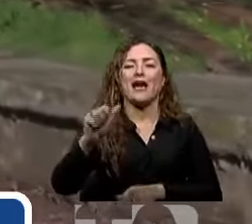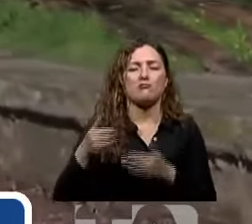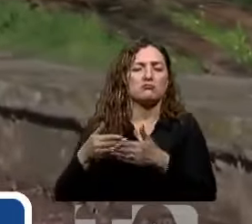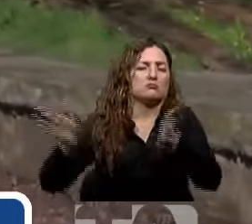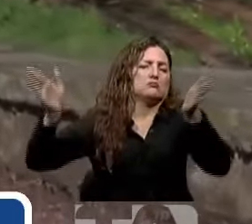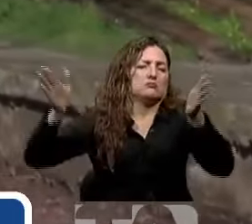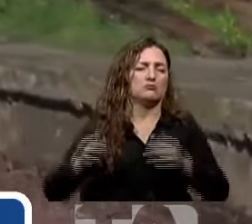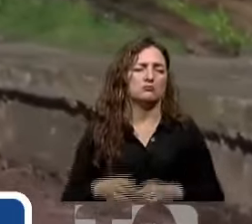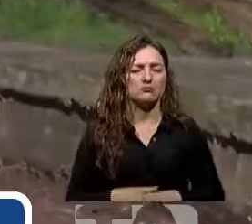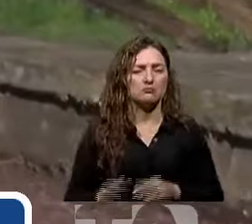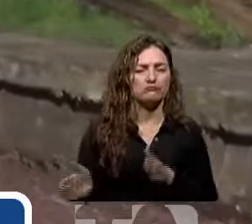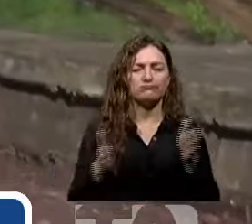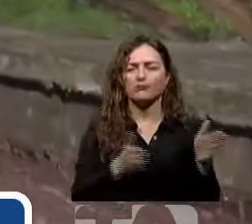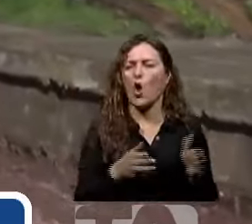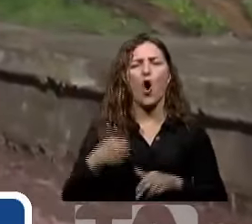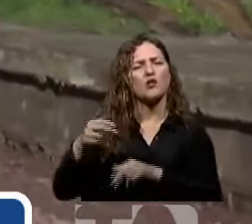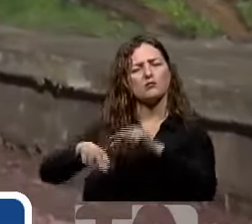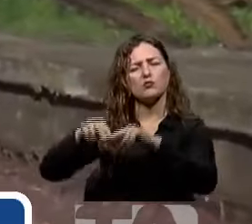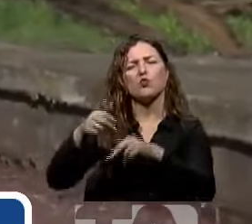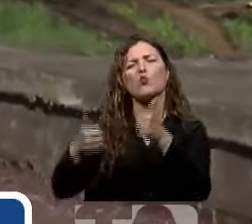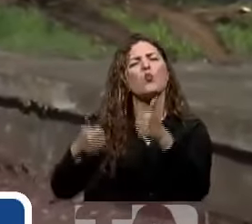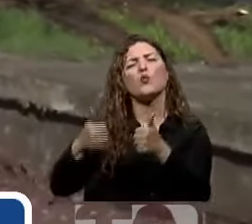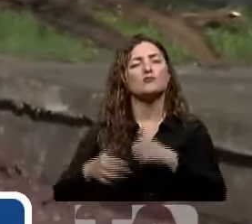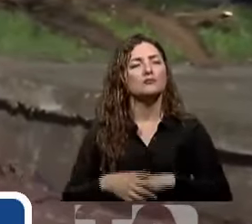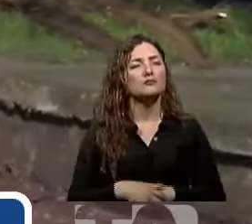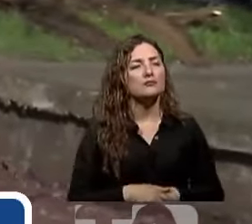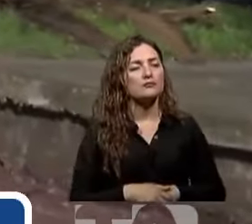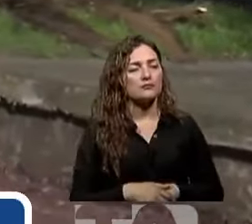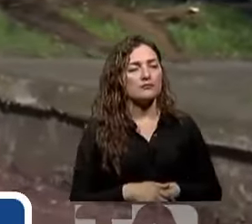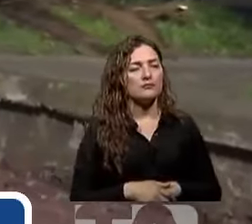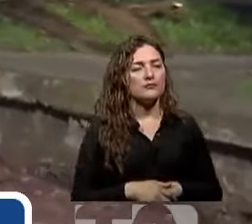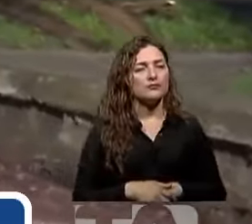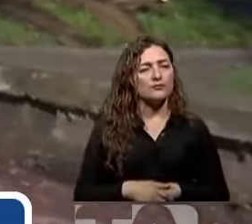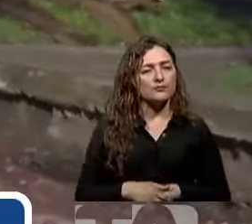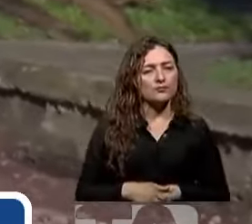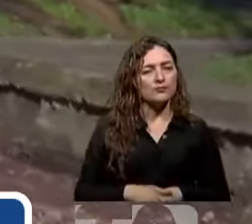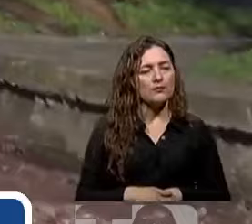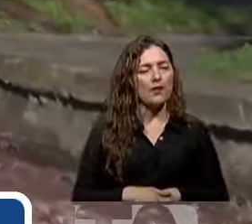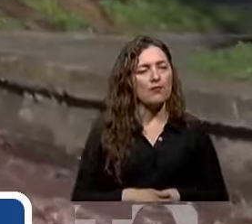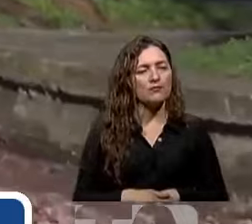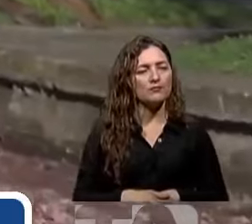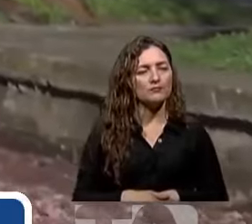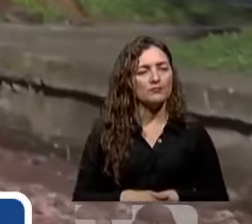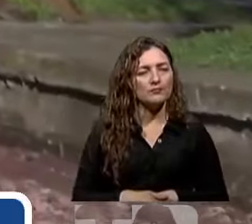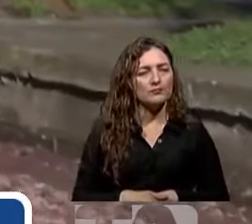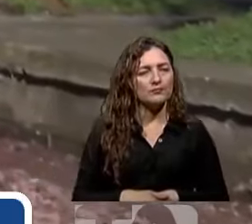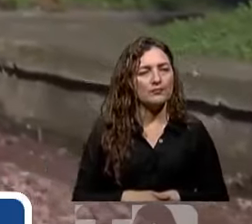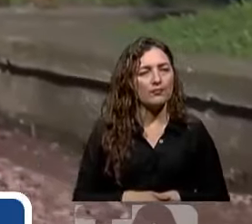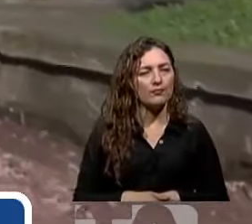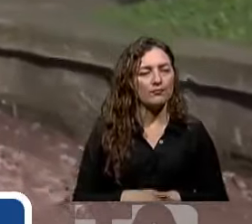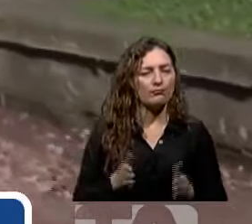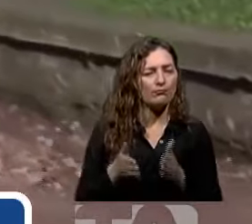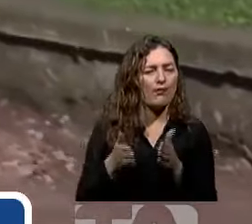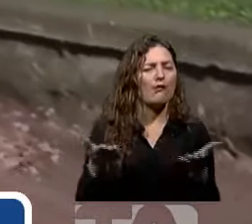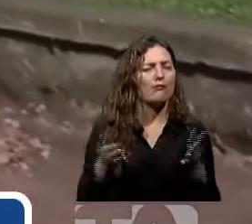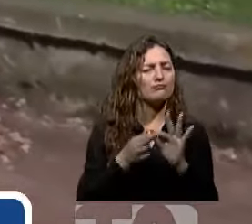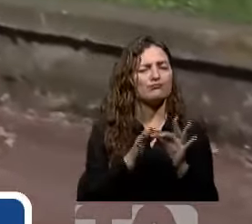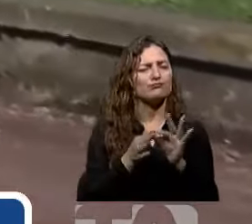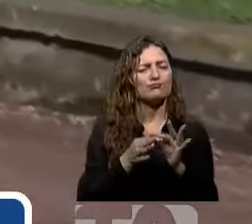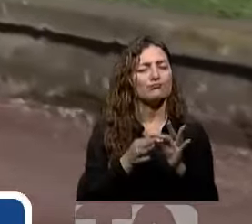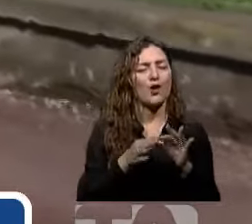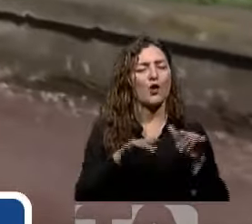otras obras de rehabilitación. ¿Cuáles son? Adicionalmente a esto tenemos vías que se encuentran rehabilitándose